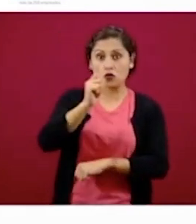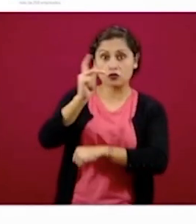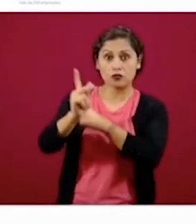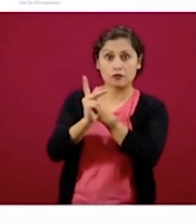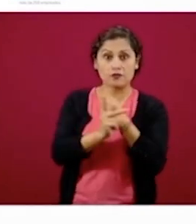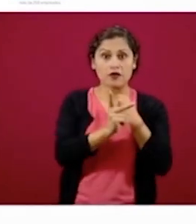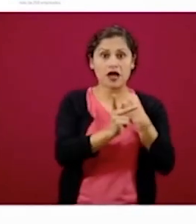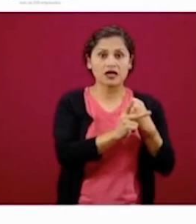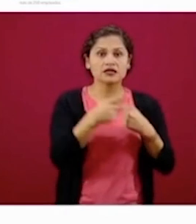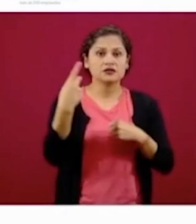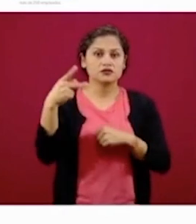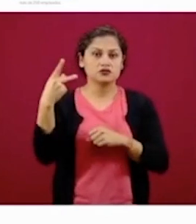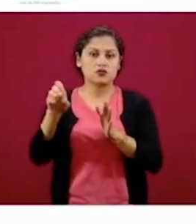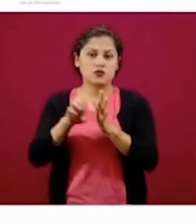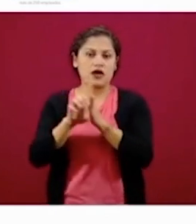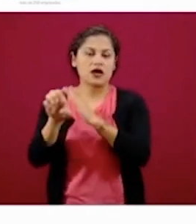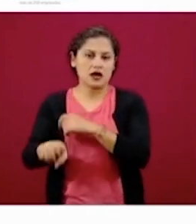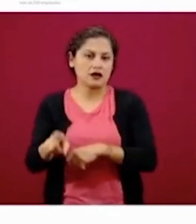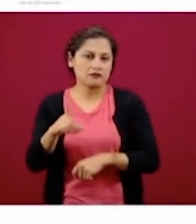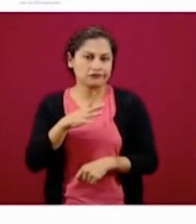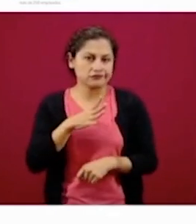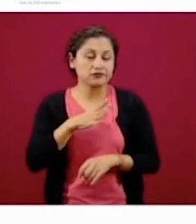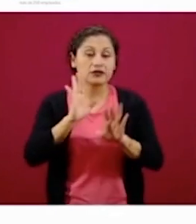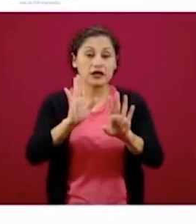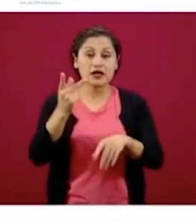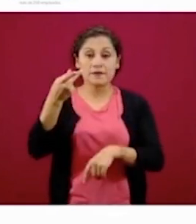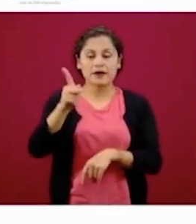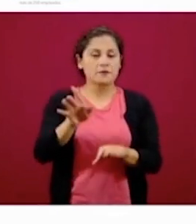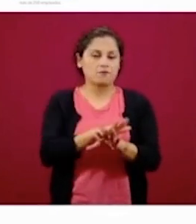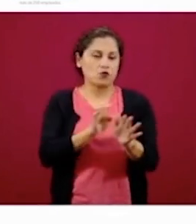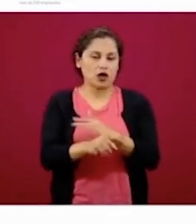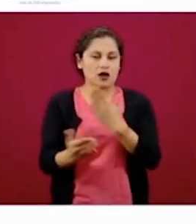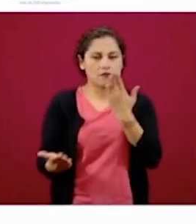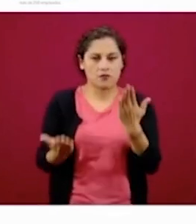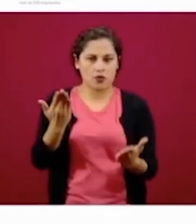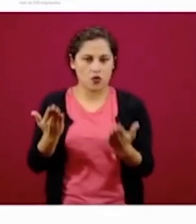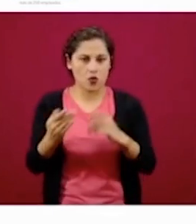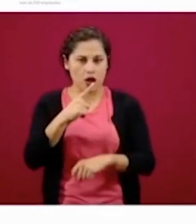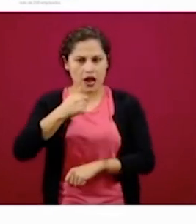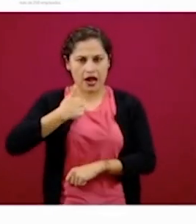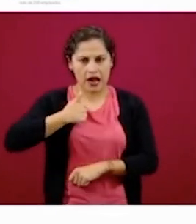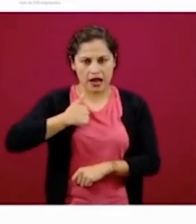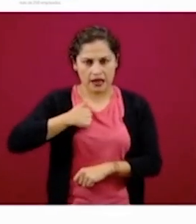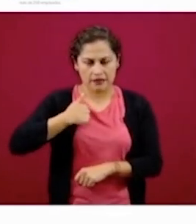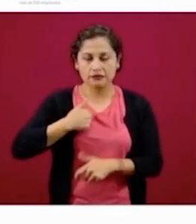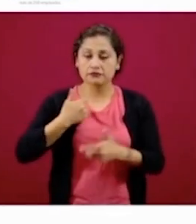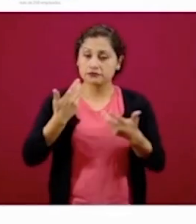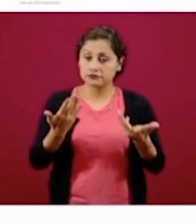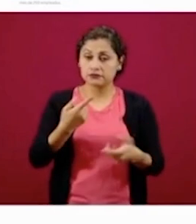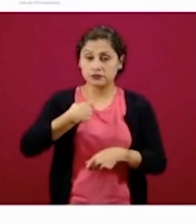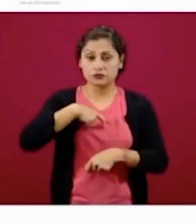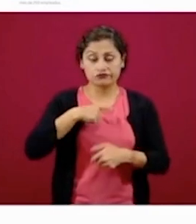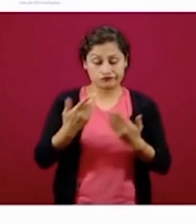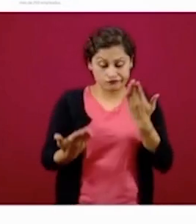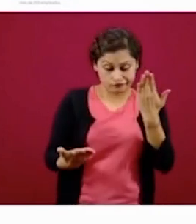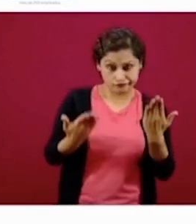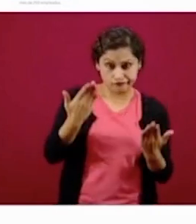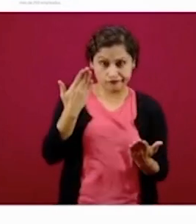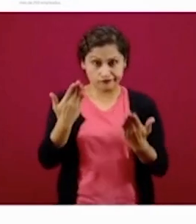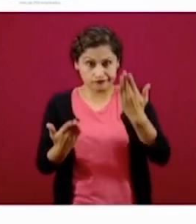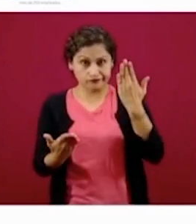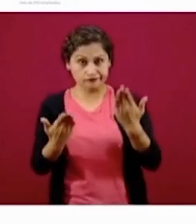difícil encontrar un ejemplo que no se ve así. Si comparamos, por ejemplo, con Canadá, nos damos cuenta que efectivamente la mayor parte de